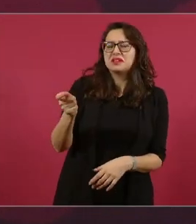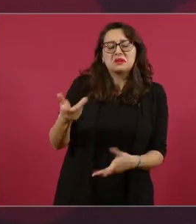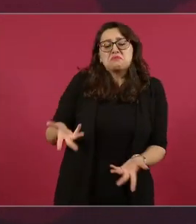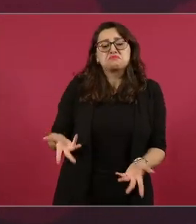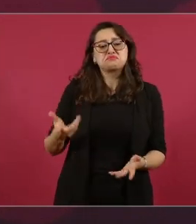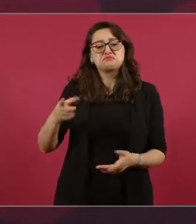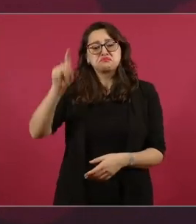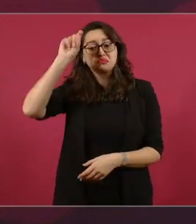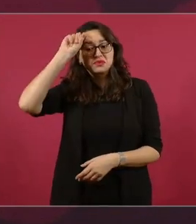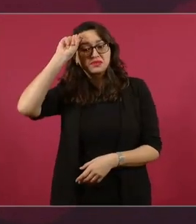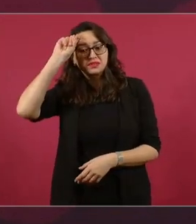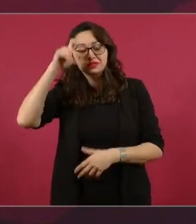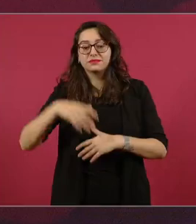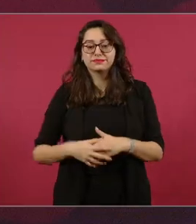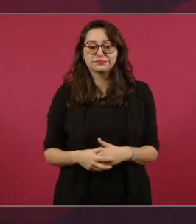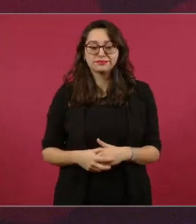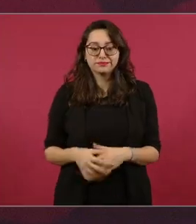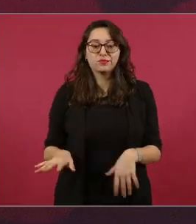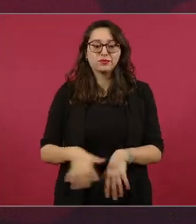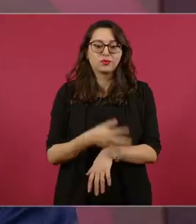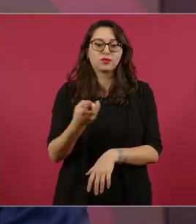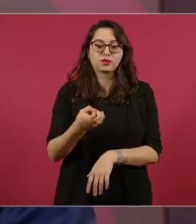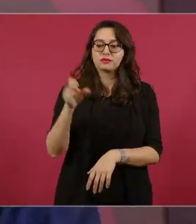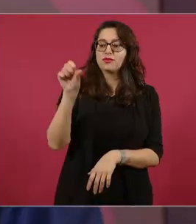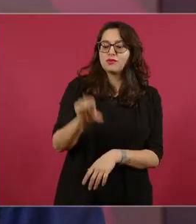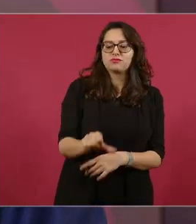Entonces, sobre esto vamos a informar